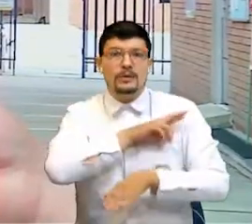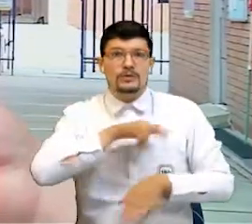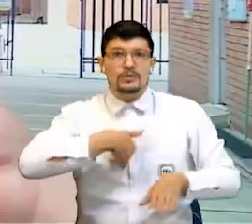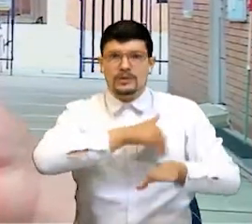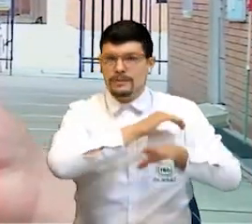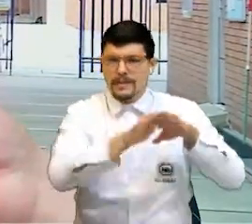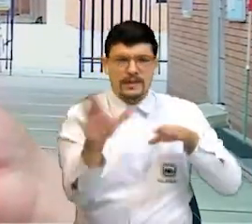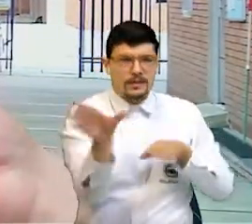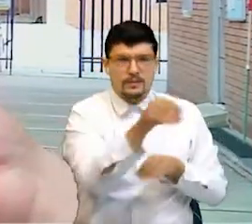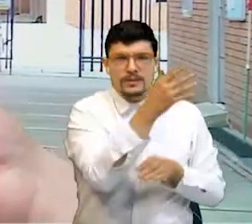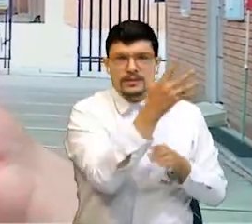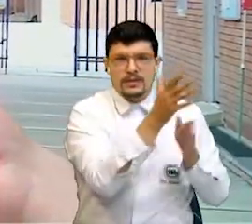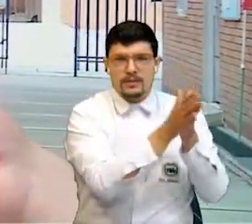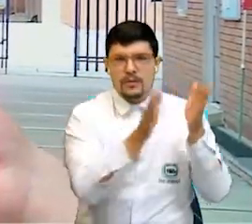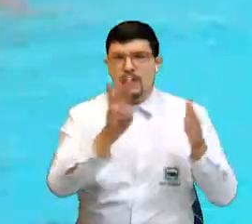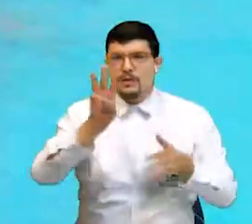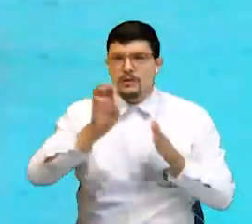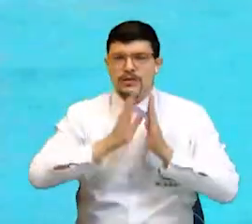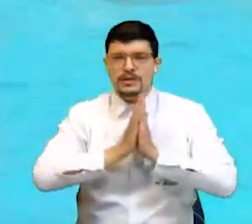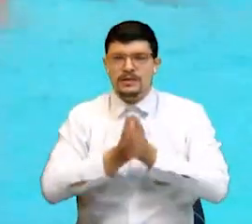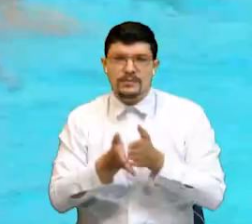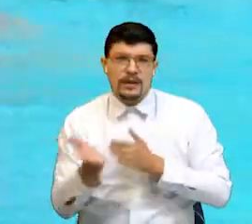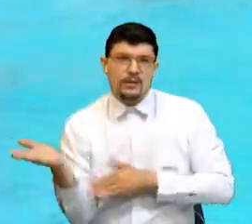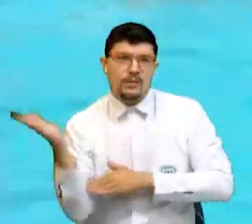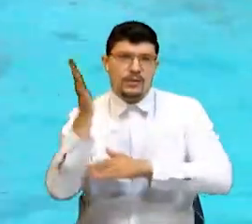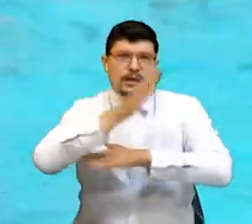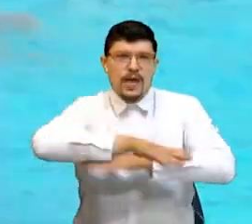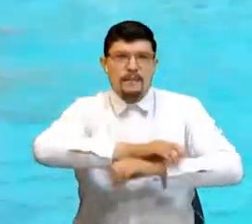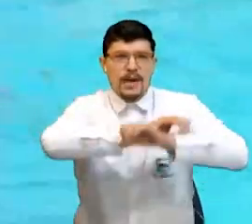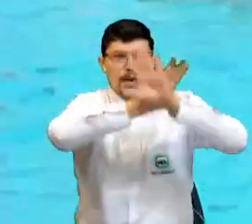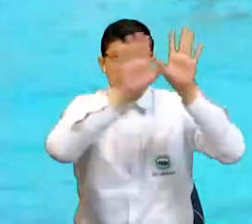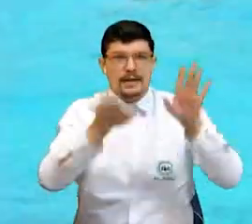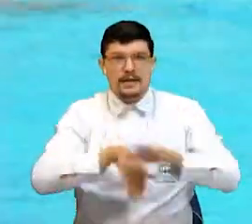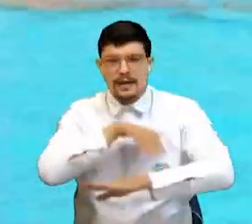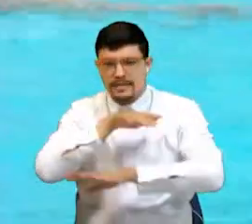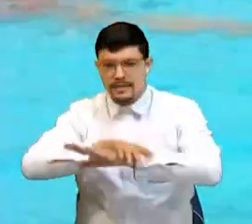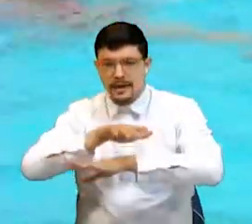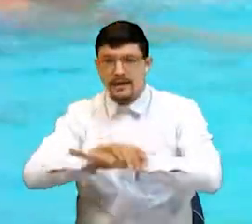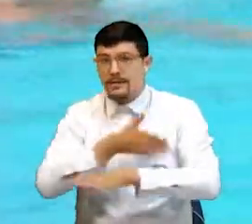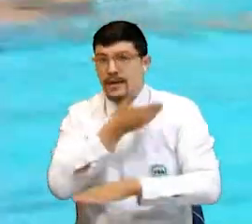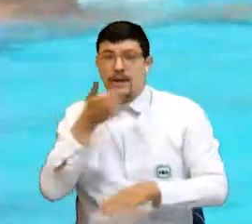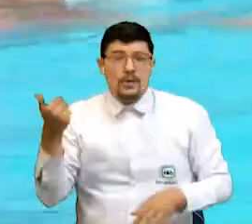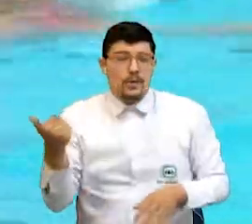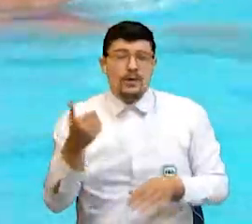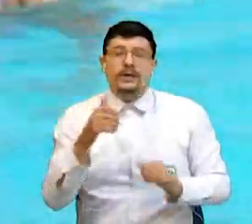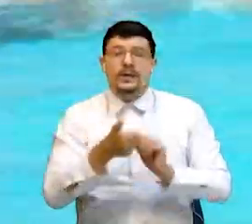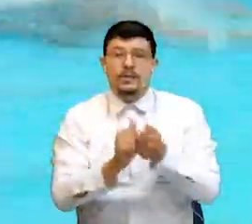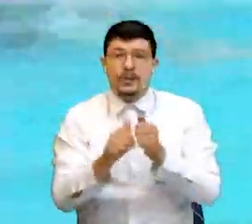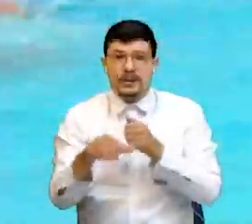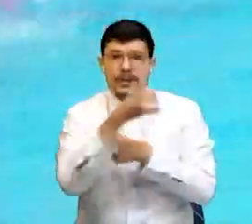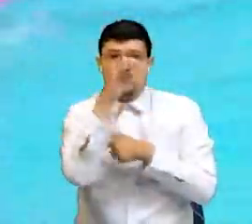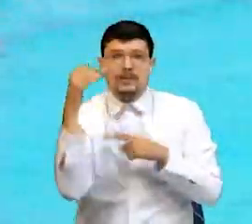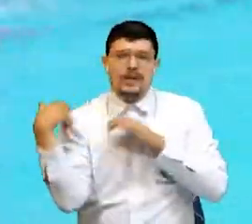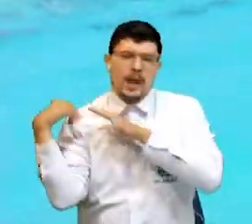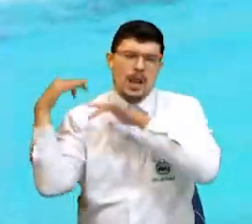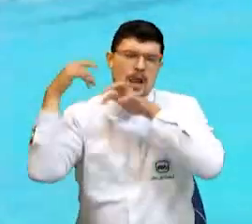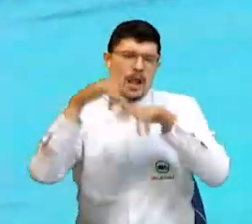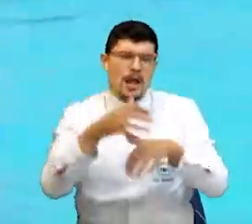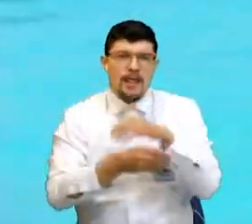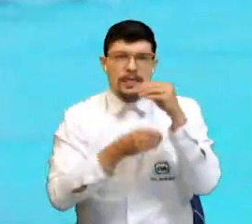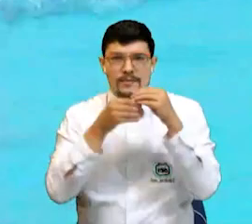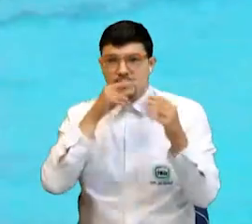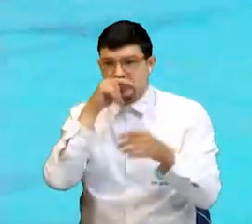5 hasta el 8 de diciembre en jornadas de mañana y tarde van a venir pues las mejores deportistas de toda colombia también van a venir niñas de